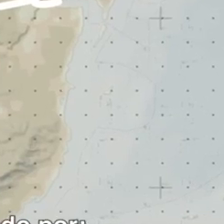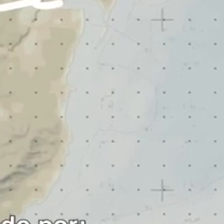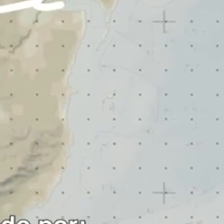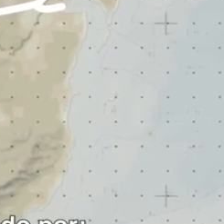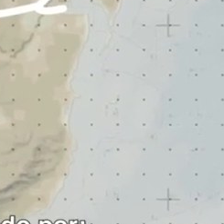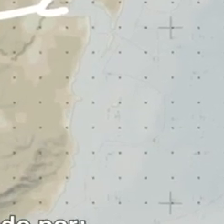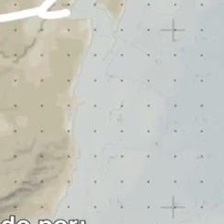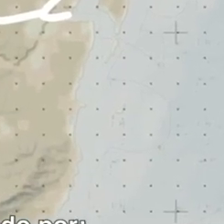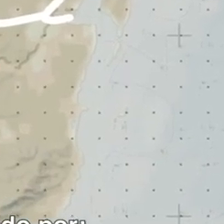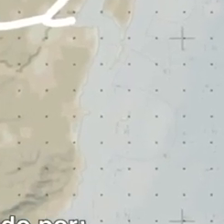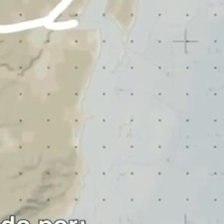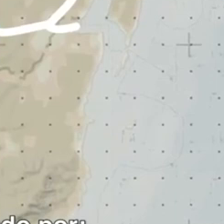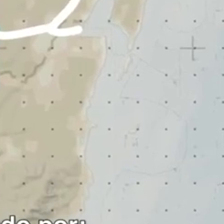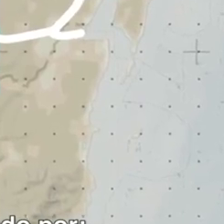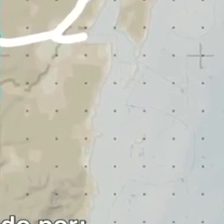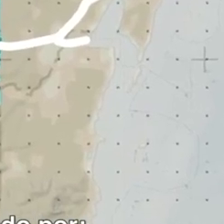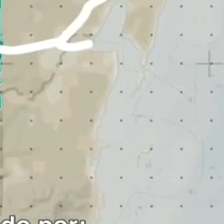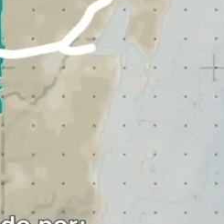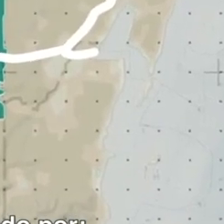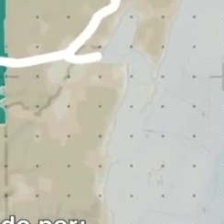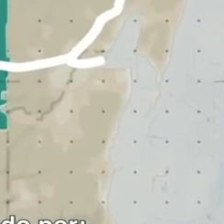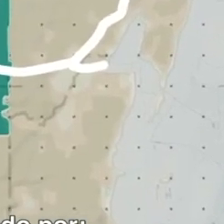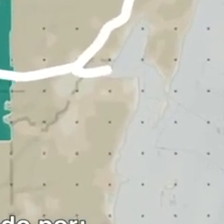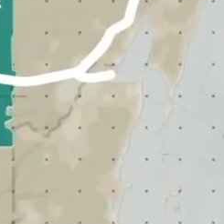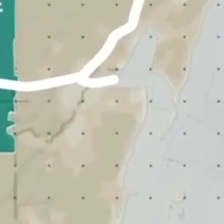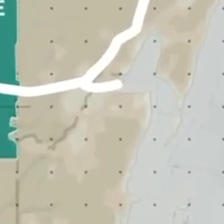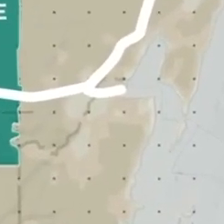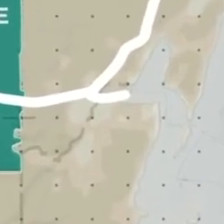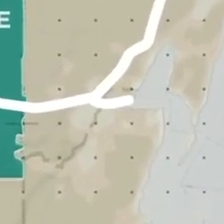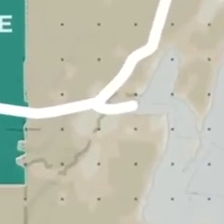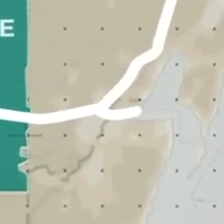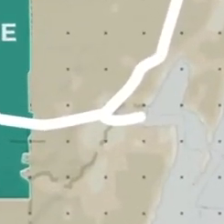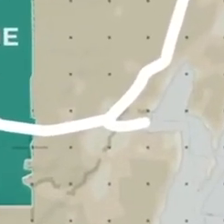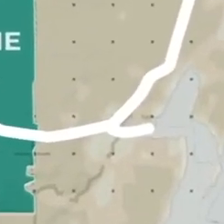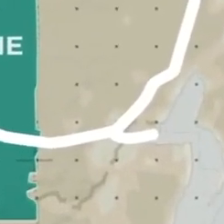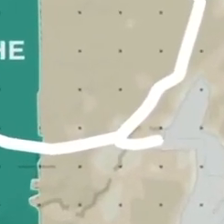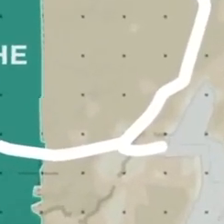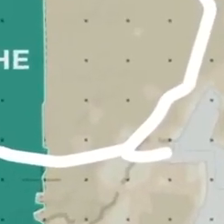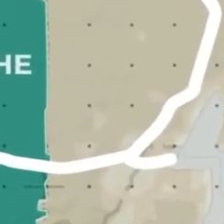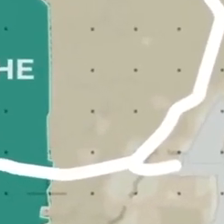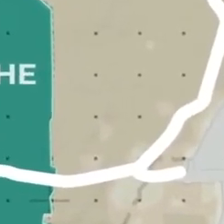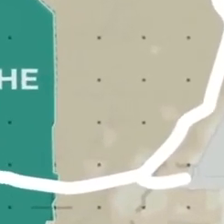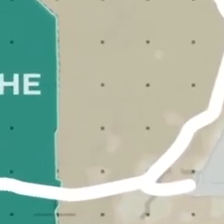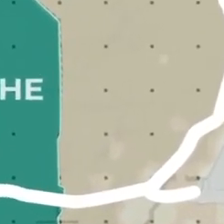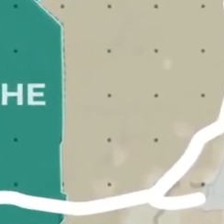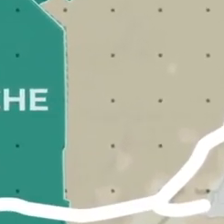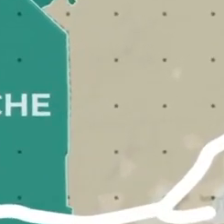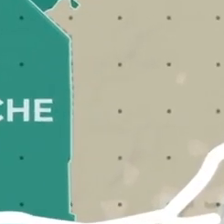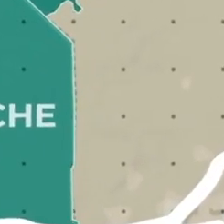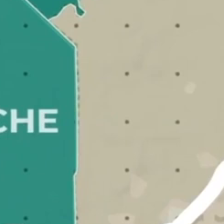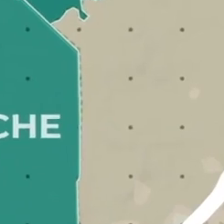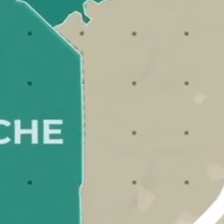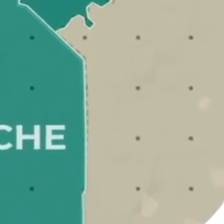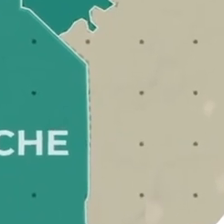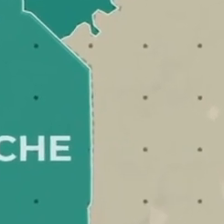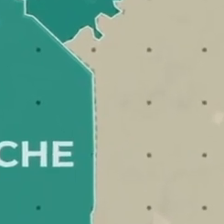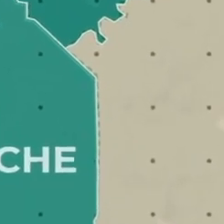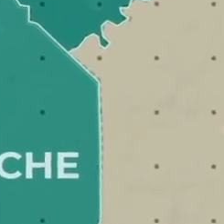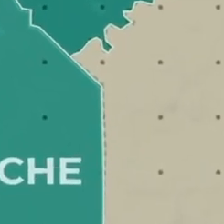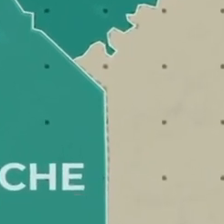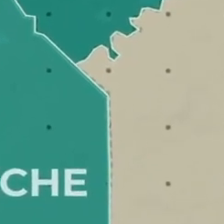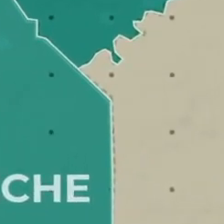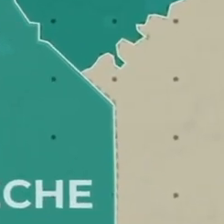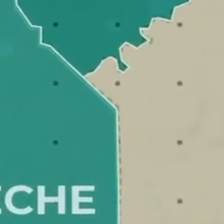El consorcio encargado de su construcción está conformado por Construcciones Urales SADCB en convenio de asociación con